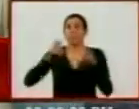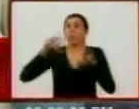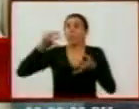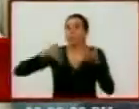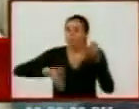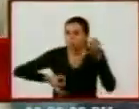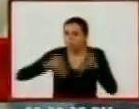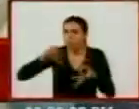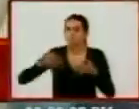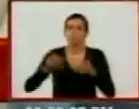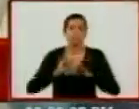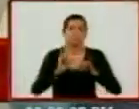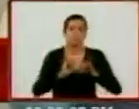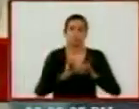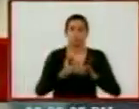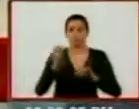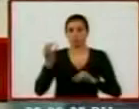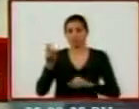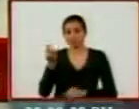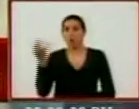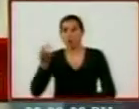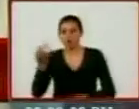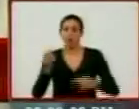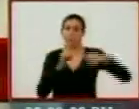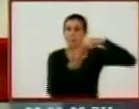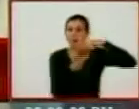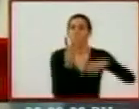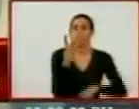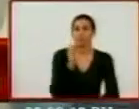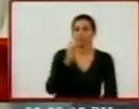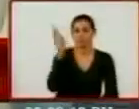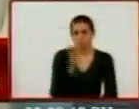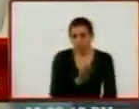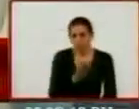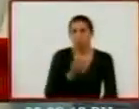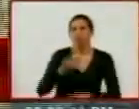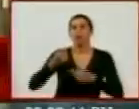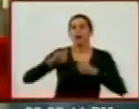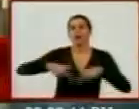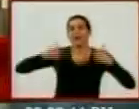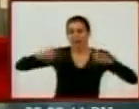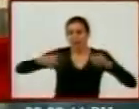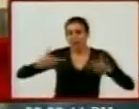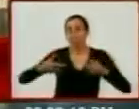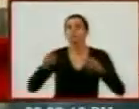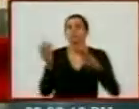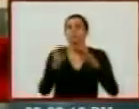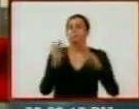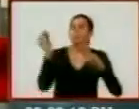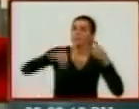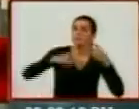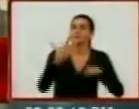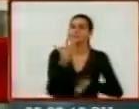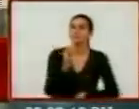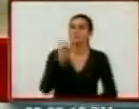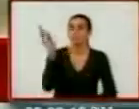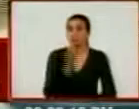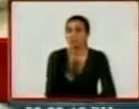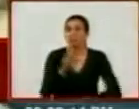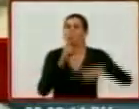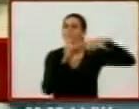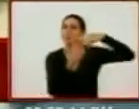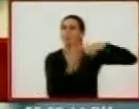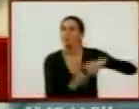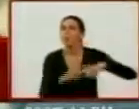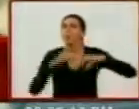realizando el costo aplicando el 40% de los gastos operativos más el 30% de ganancia